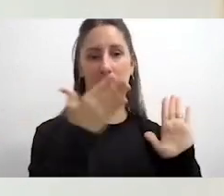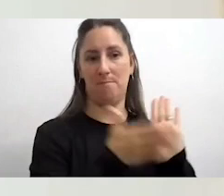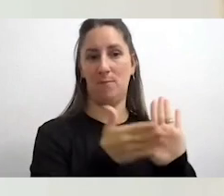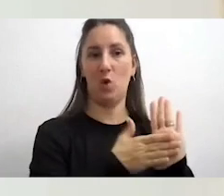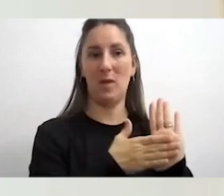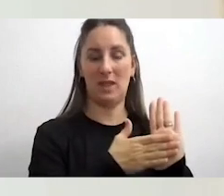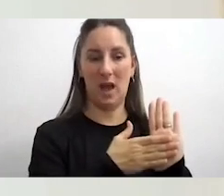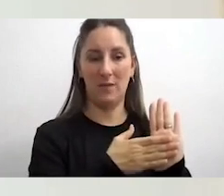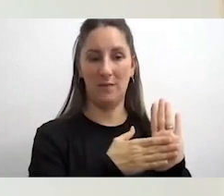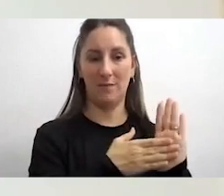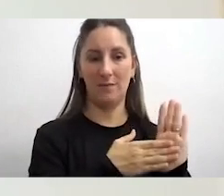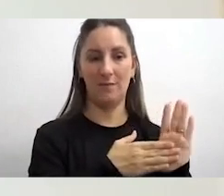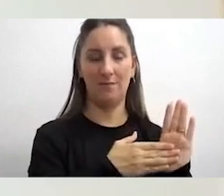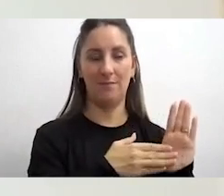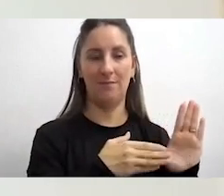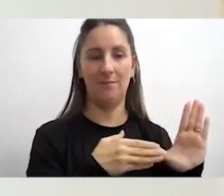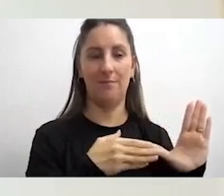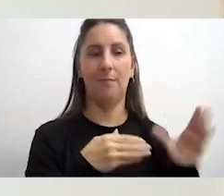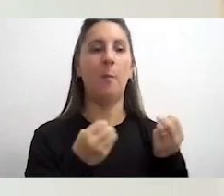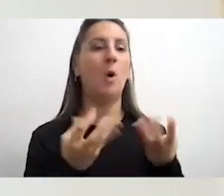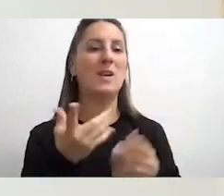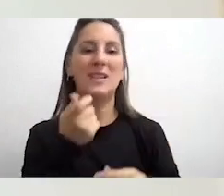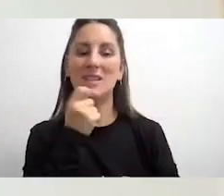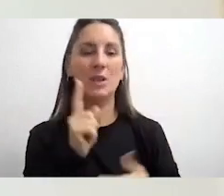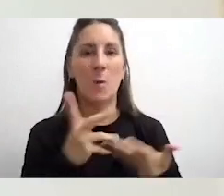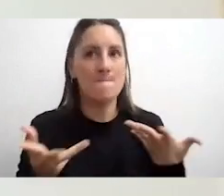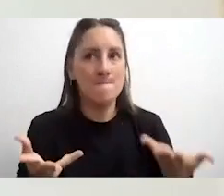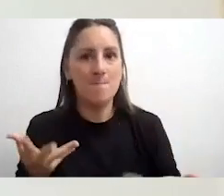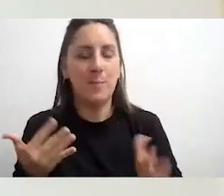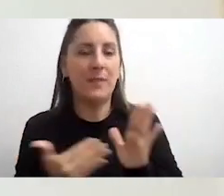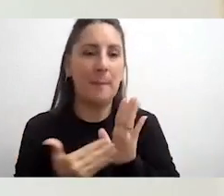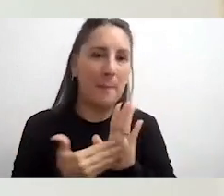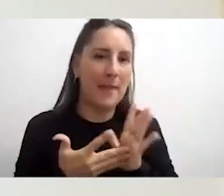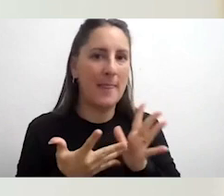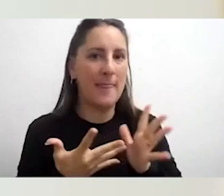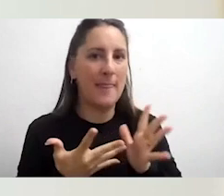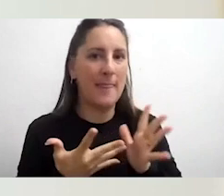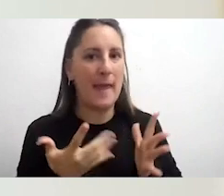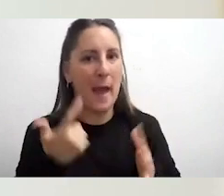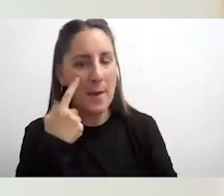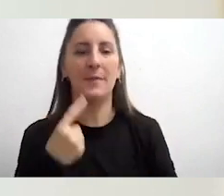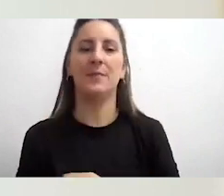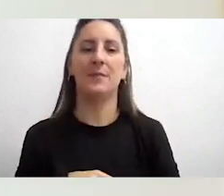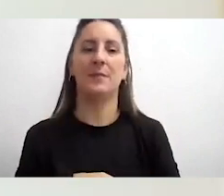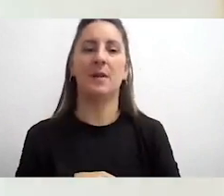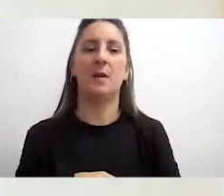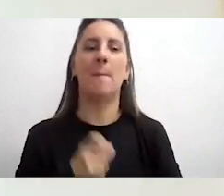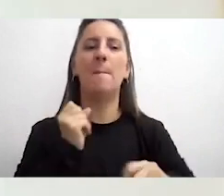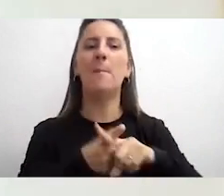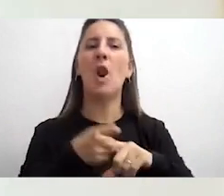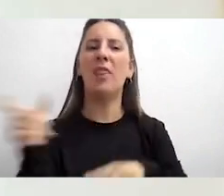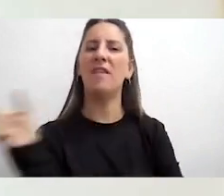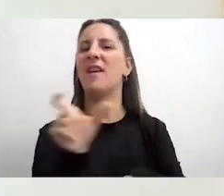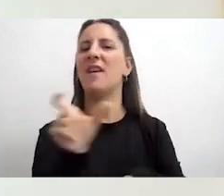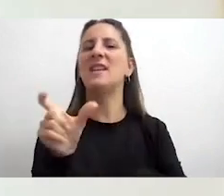no, lo tenemos muy atado a decir, bueno, mínimamente lo sacan por diferencia patrimonial,